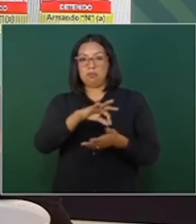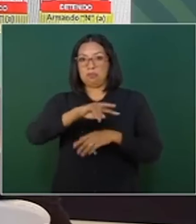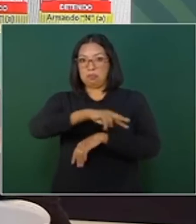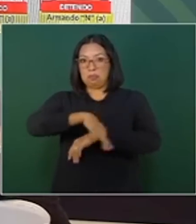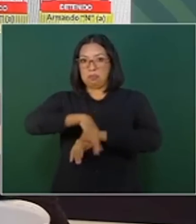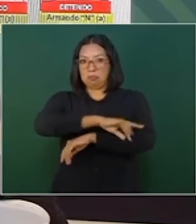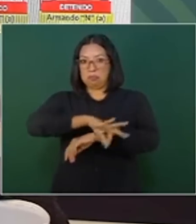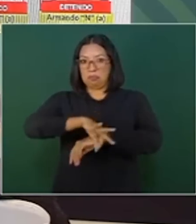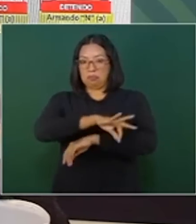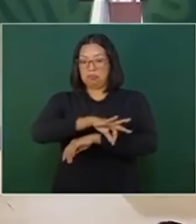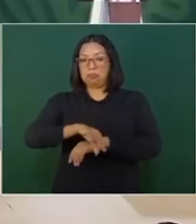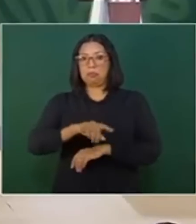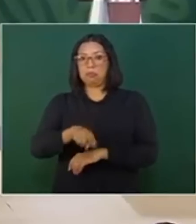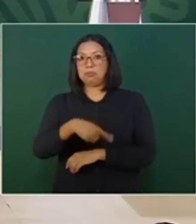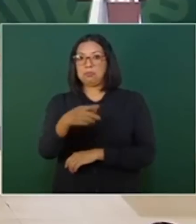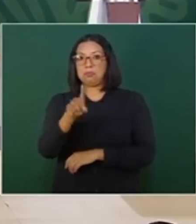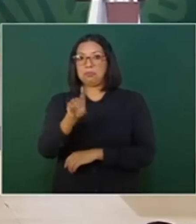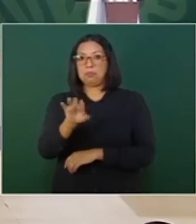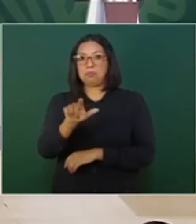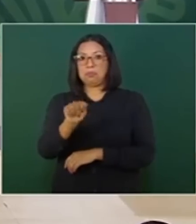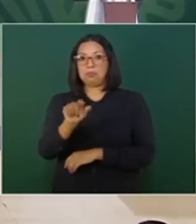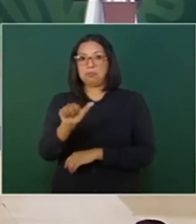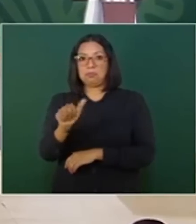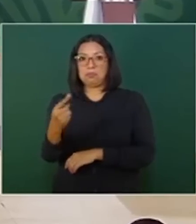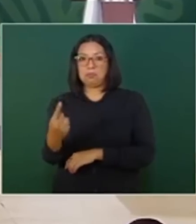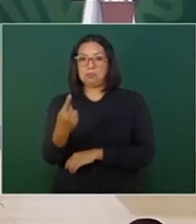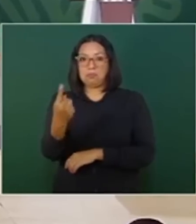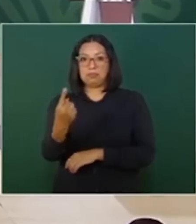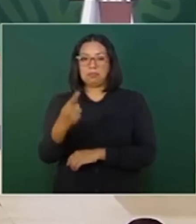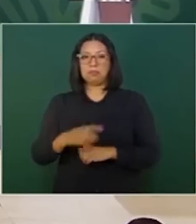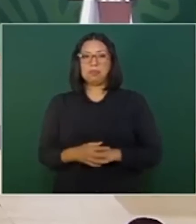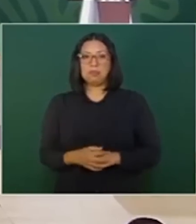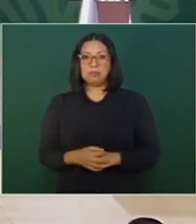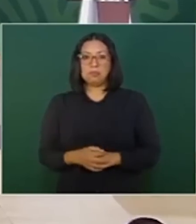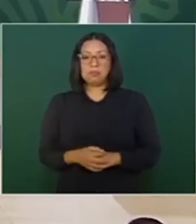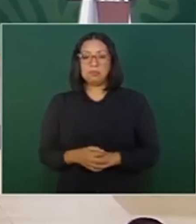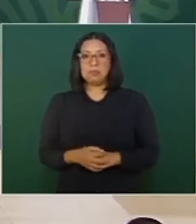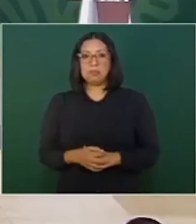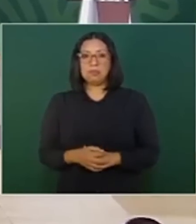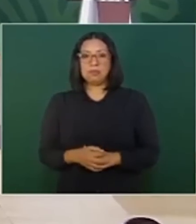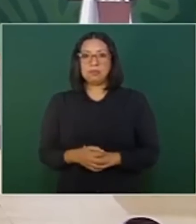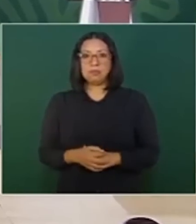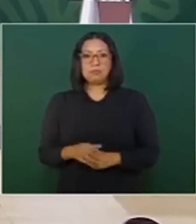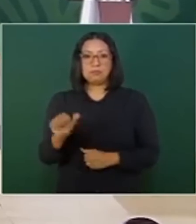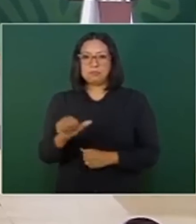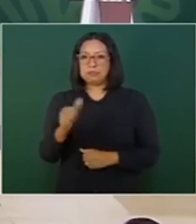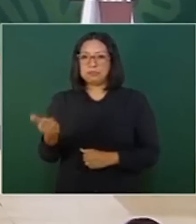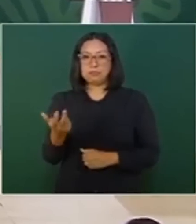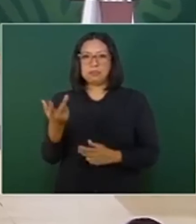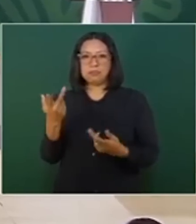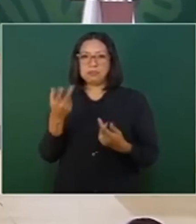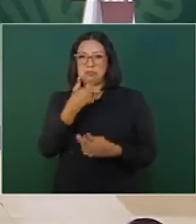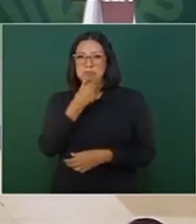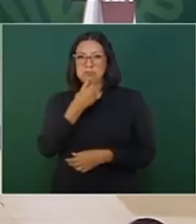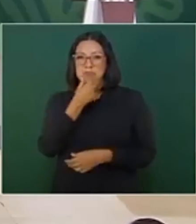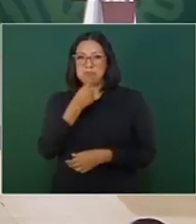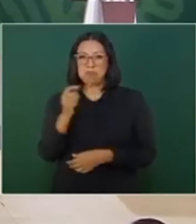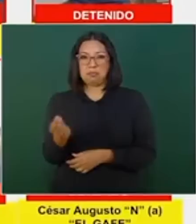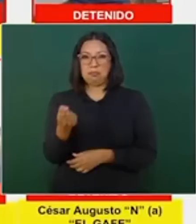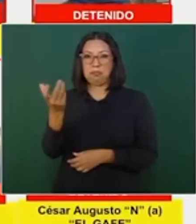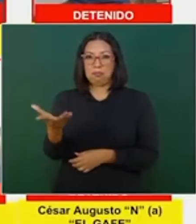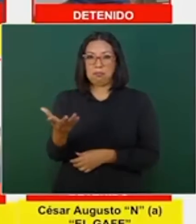n alias El delta uno siguiente también otro sujeto apodado como la hormiga